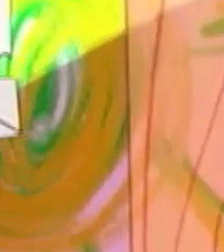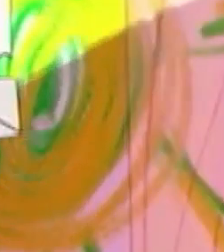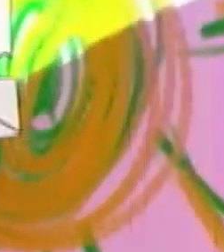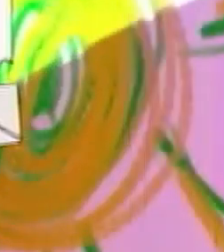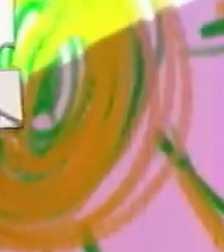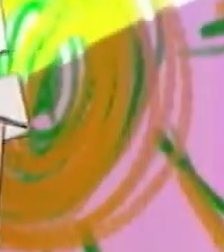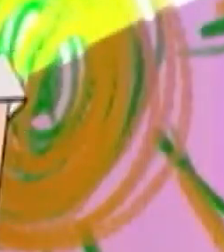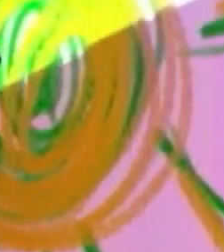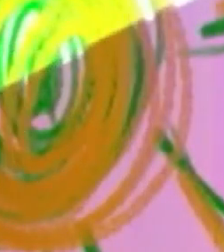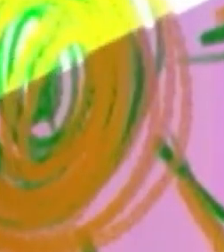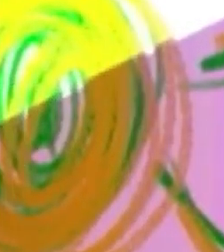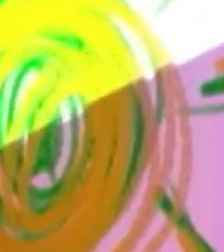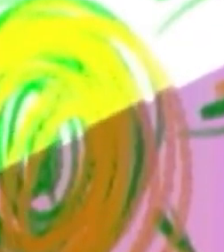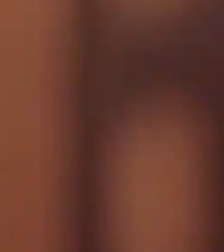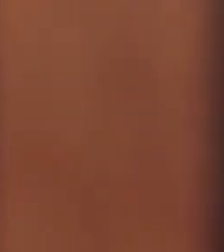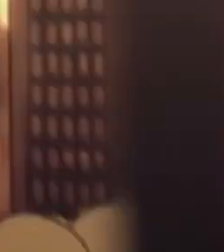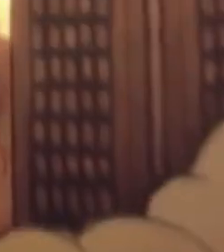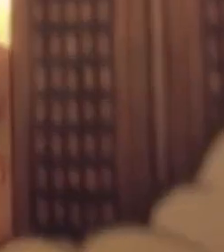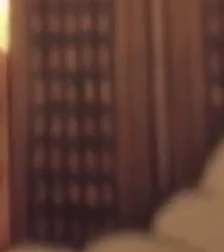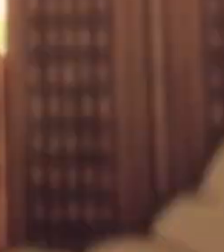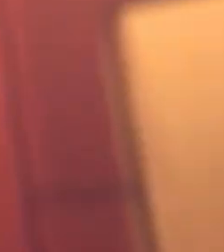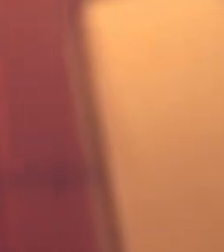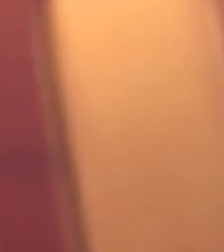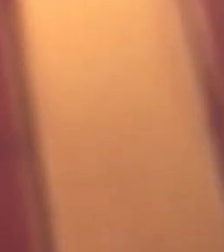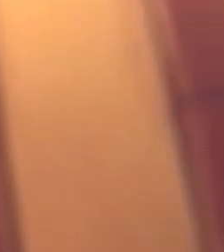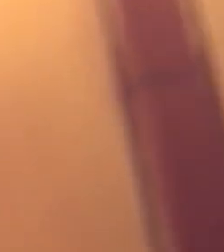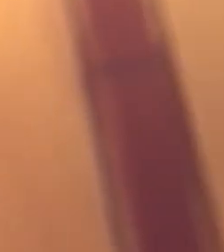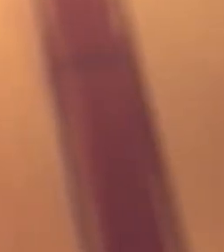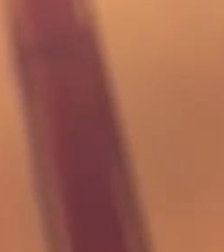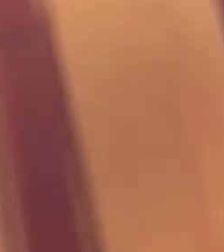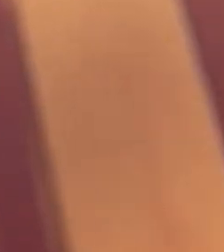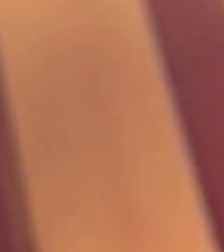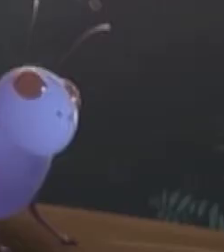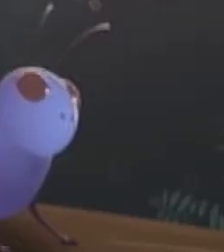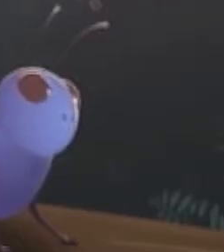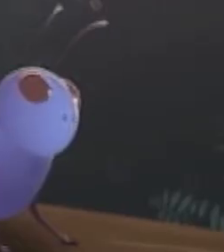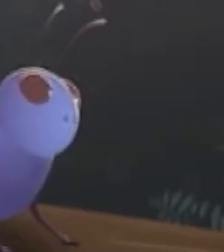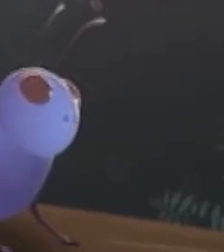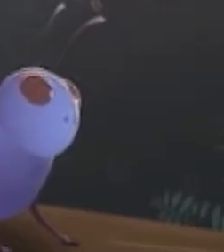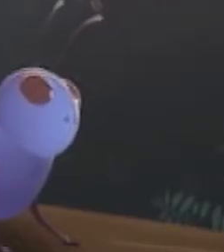La ilusión en diferentes formas en Cine en Cortos.